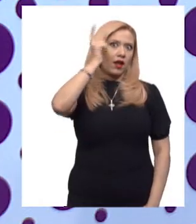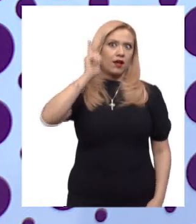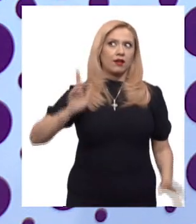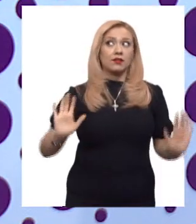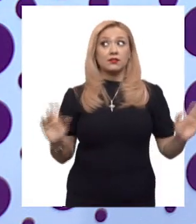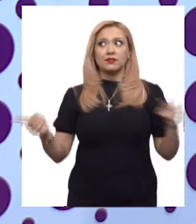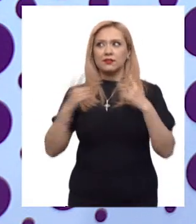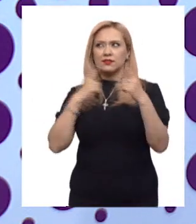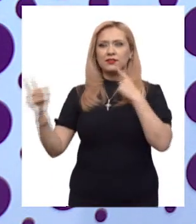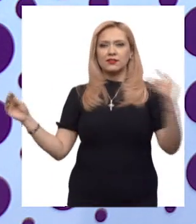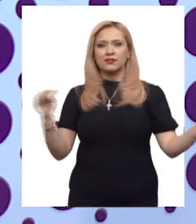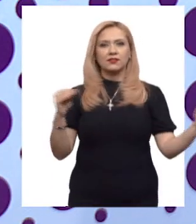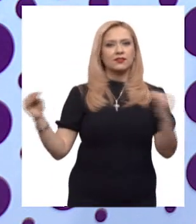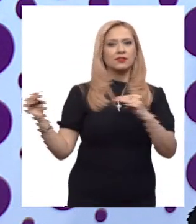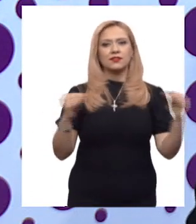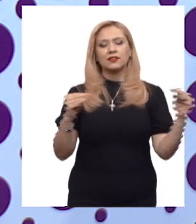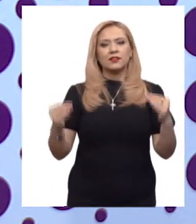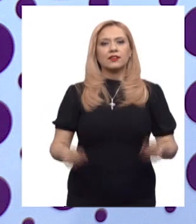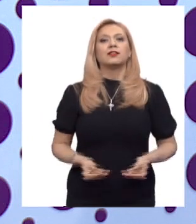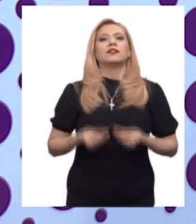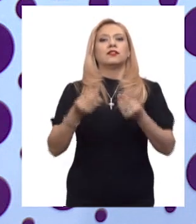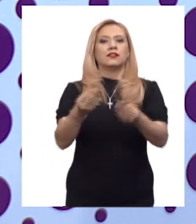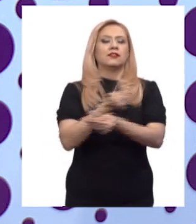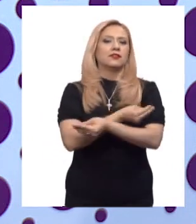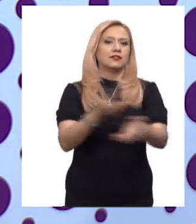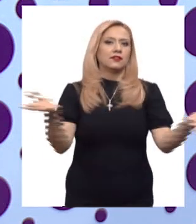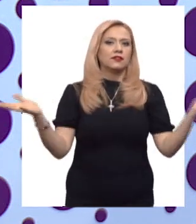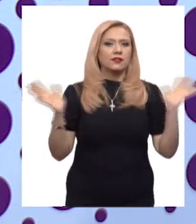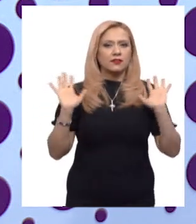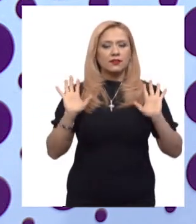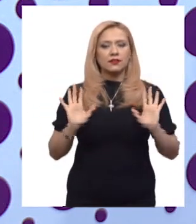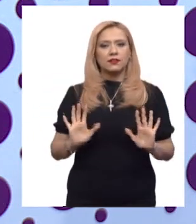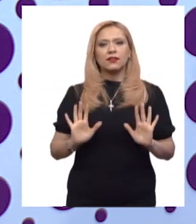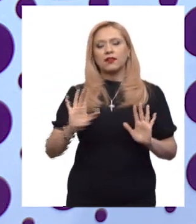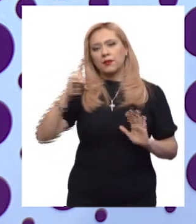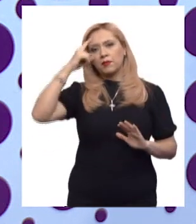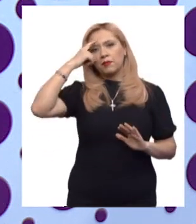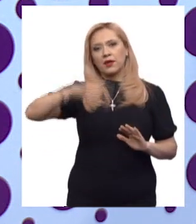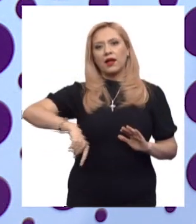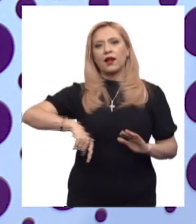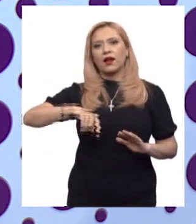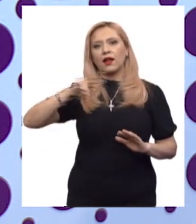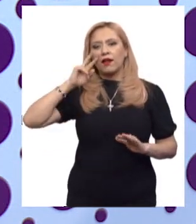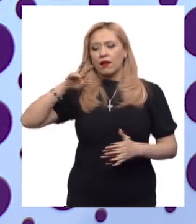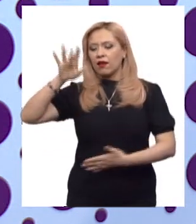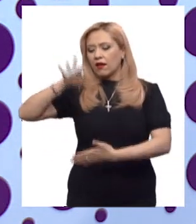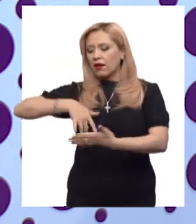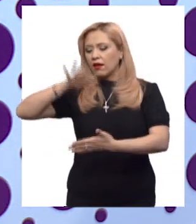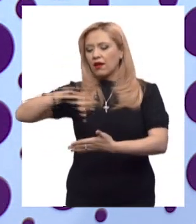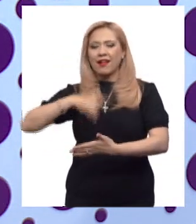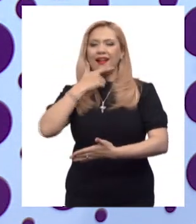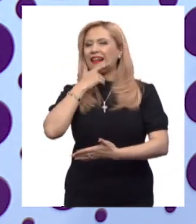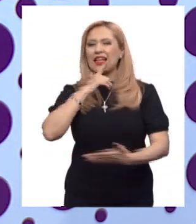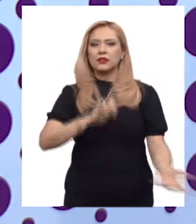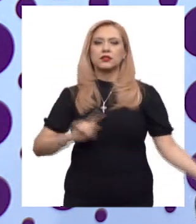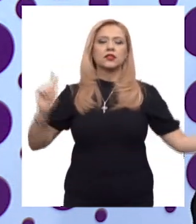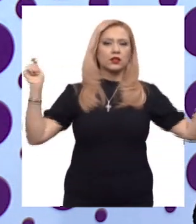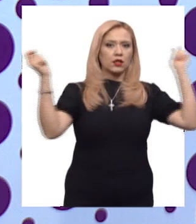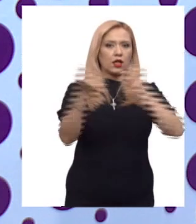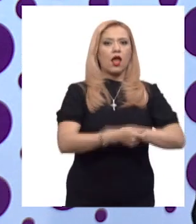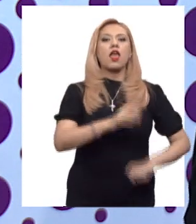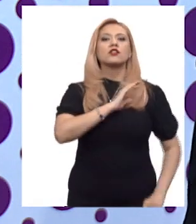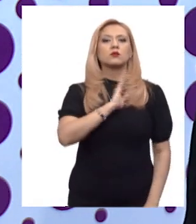de discusiones y poder llevar toda la discusión, pues pasar del whistleblowing y de dejar de leer documentos en inglés para tener documentos